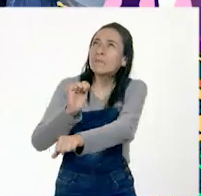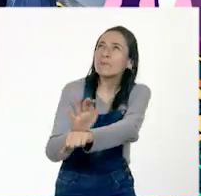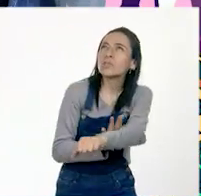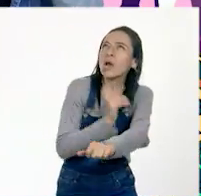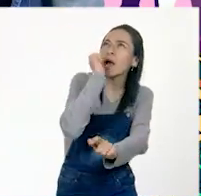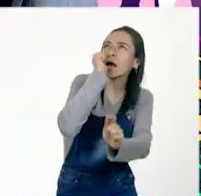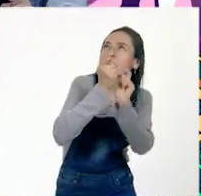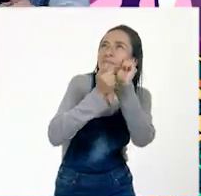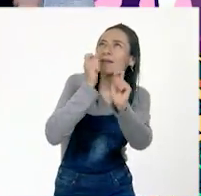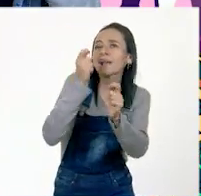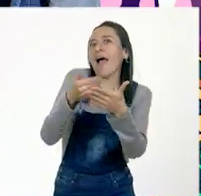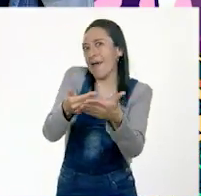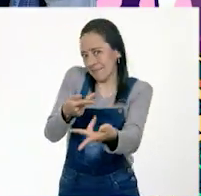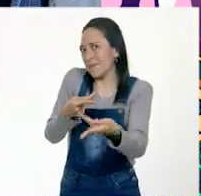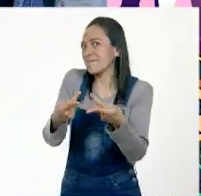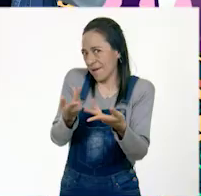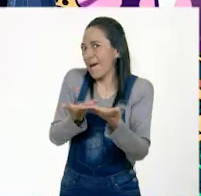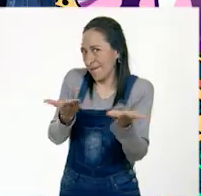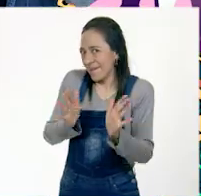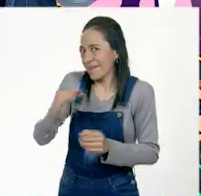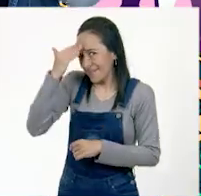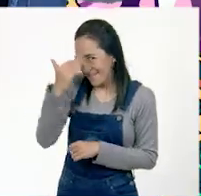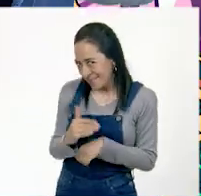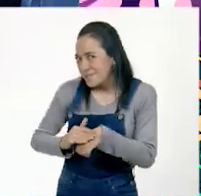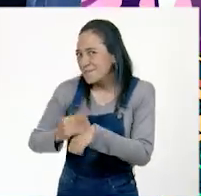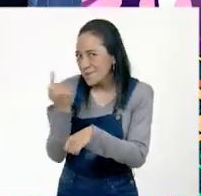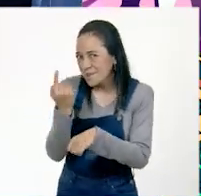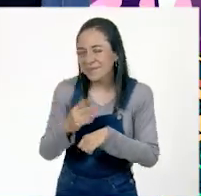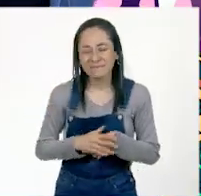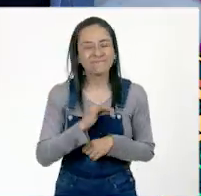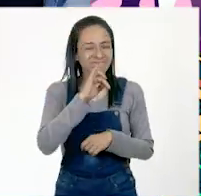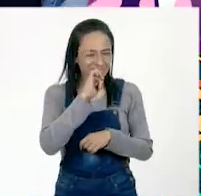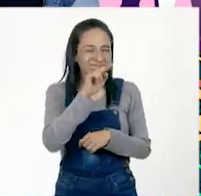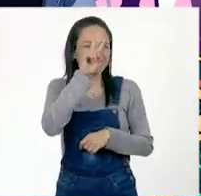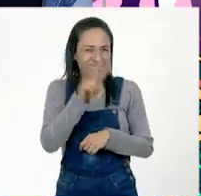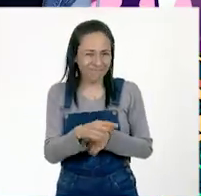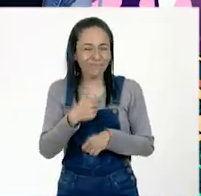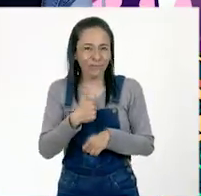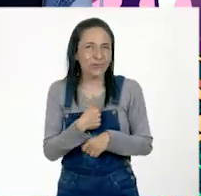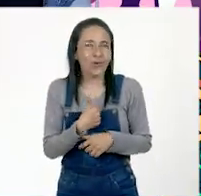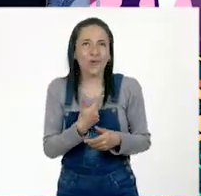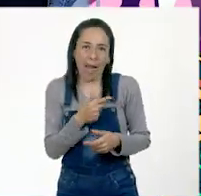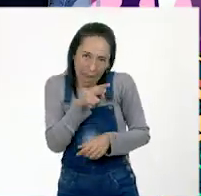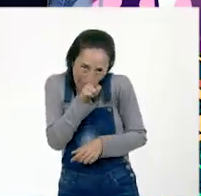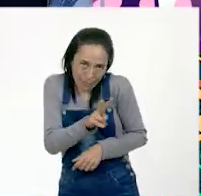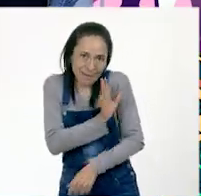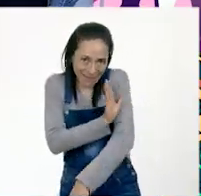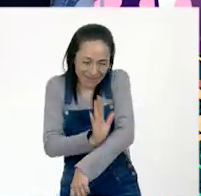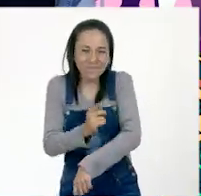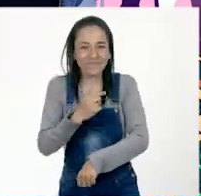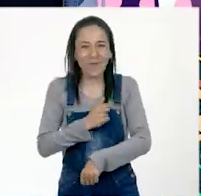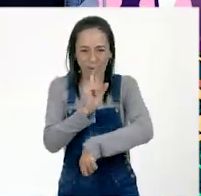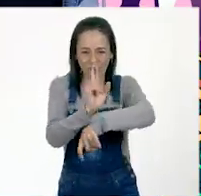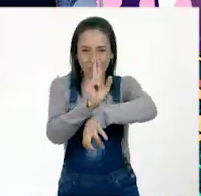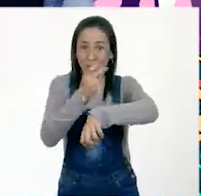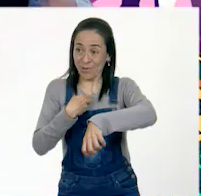me subí a la nave espacial como cuando me subo al metro o a un camión. Sí, me di cuenta de